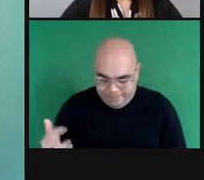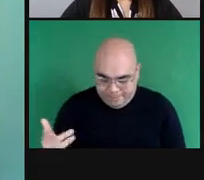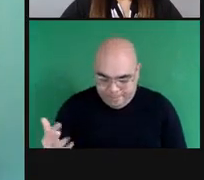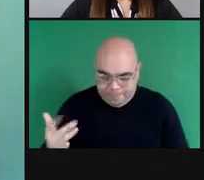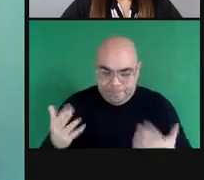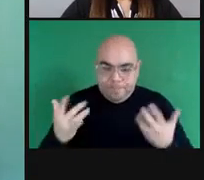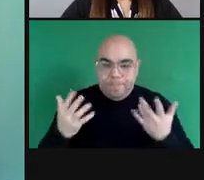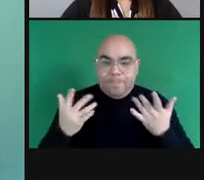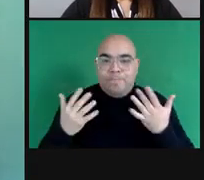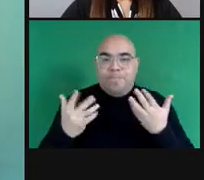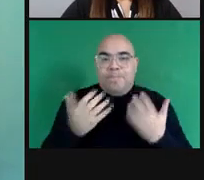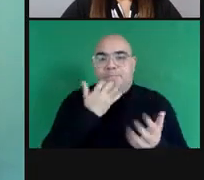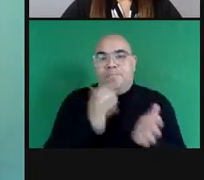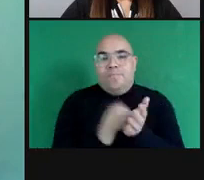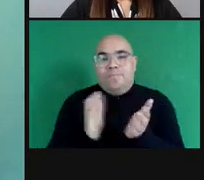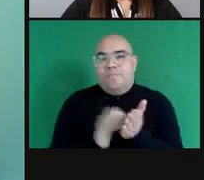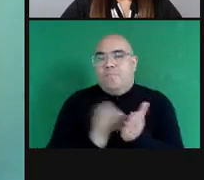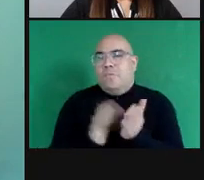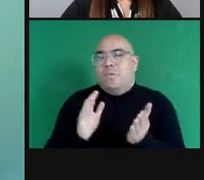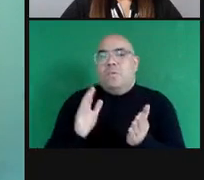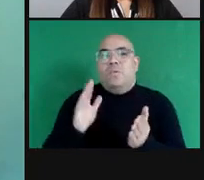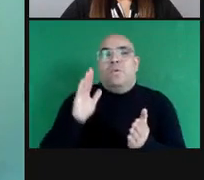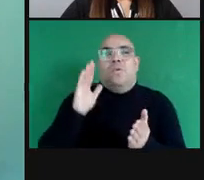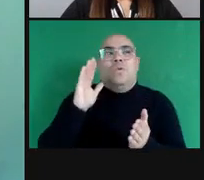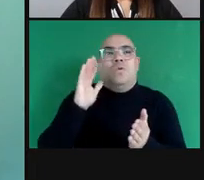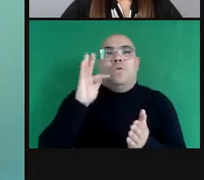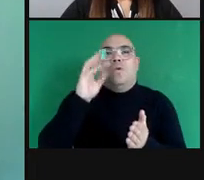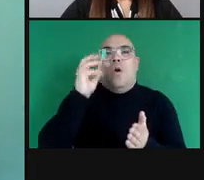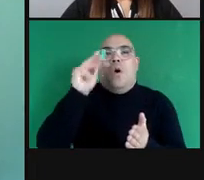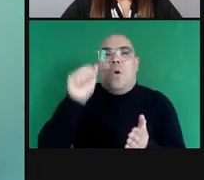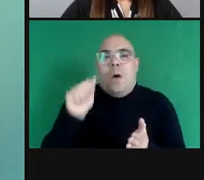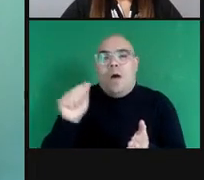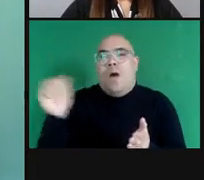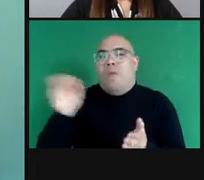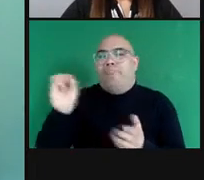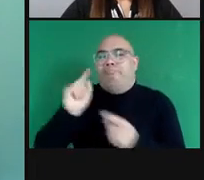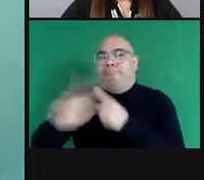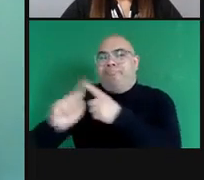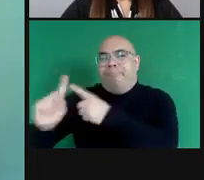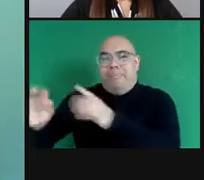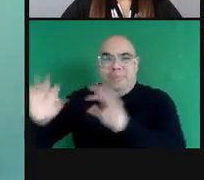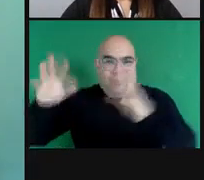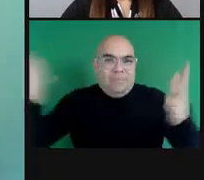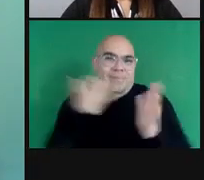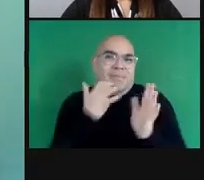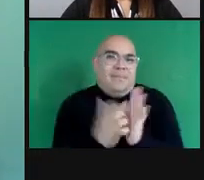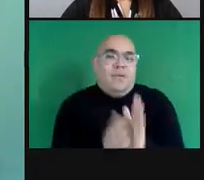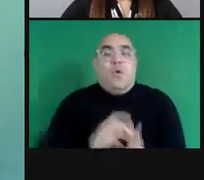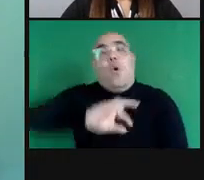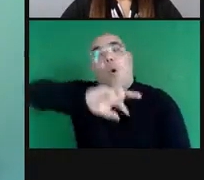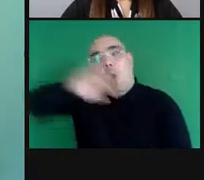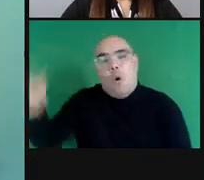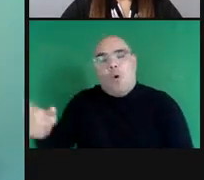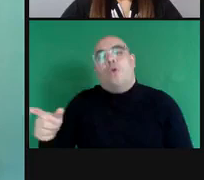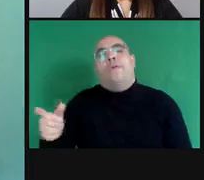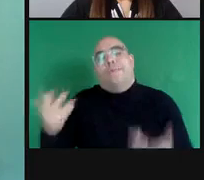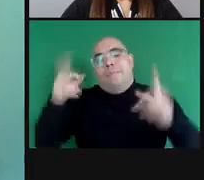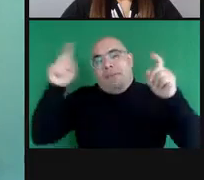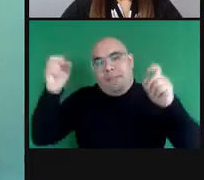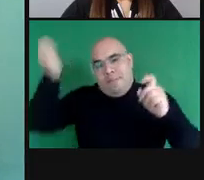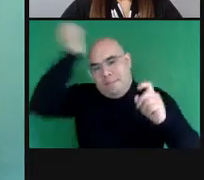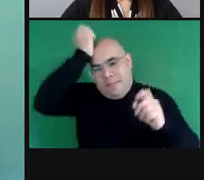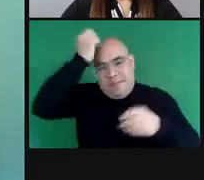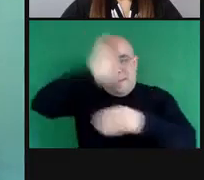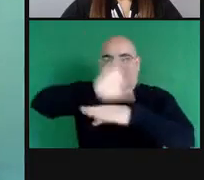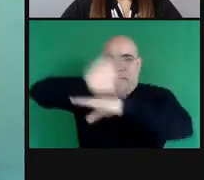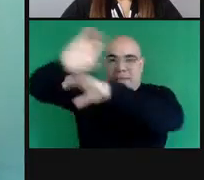a una toba volcánica que es demasiado porosa. Y aquí lo mismo la piedra muñeca que llamamos